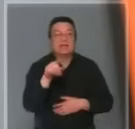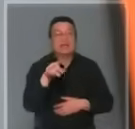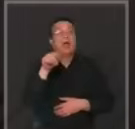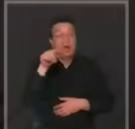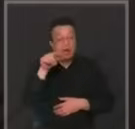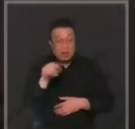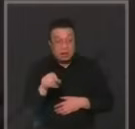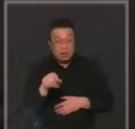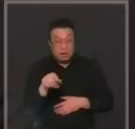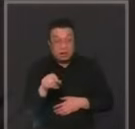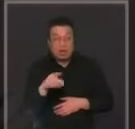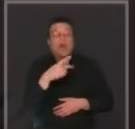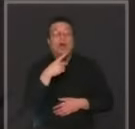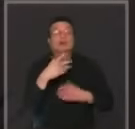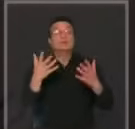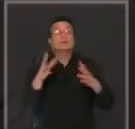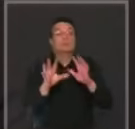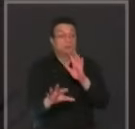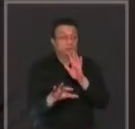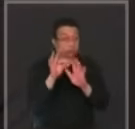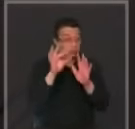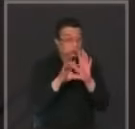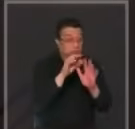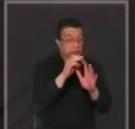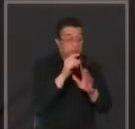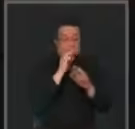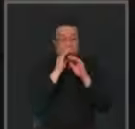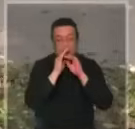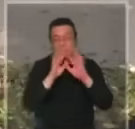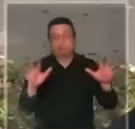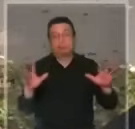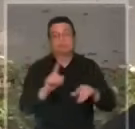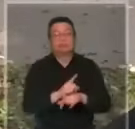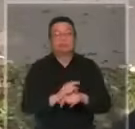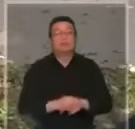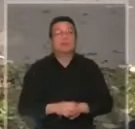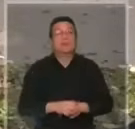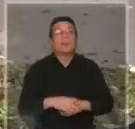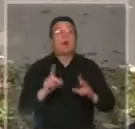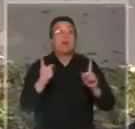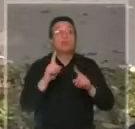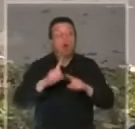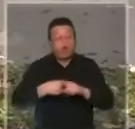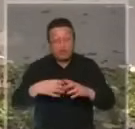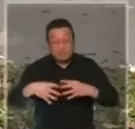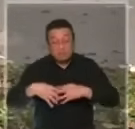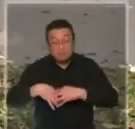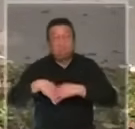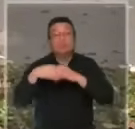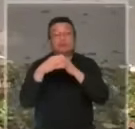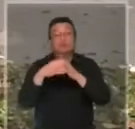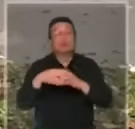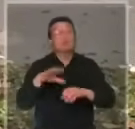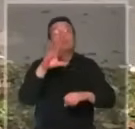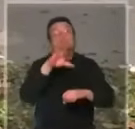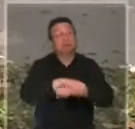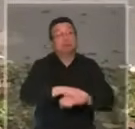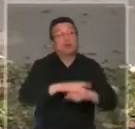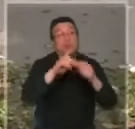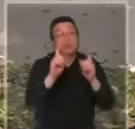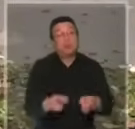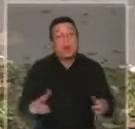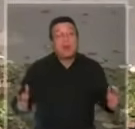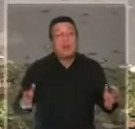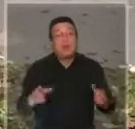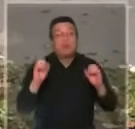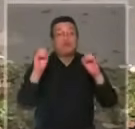reacciones tras este hallazgo rápidamente se sucedieron. Si se rearticulan, los vamos a tener igual. A muchos